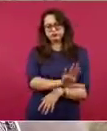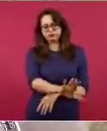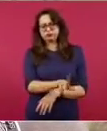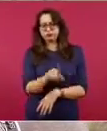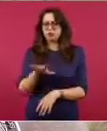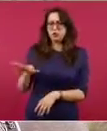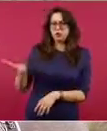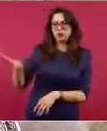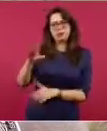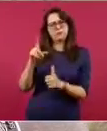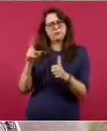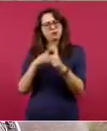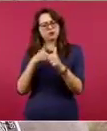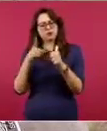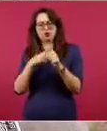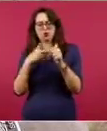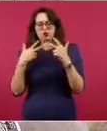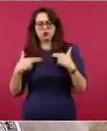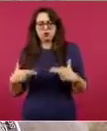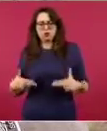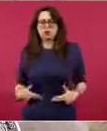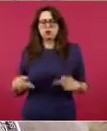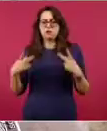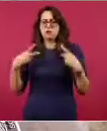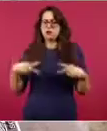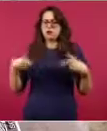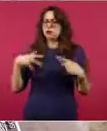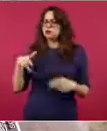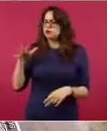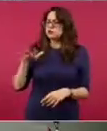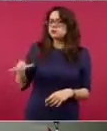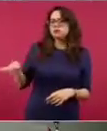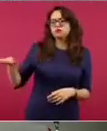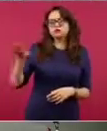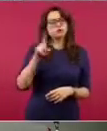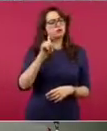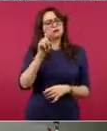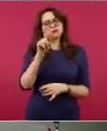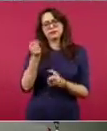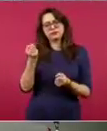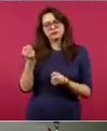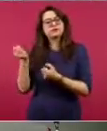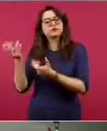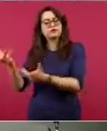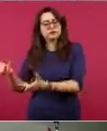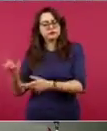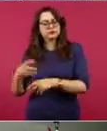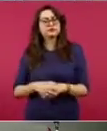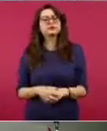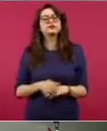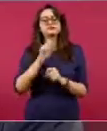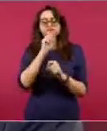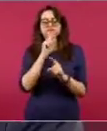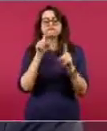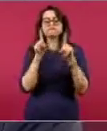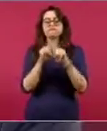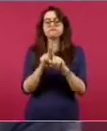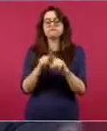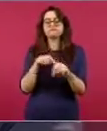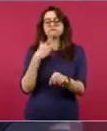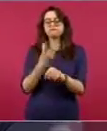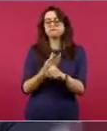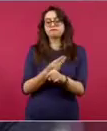que se dé ese uso. Se hizo una adecuación también en lo que respecta a